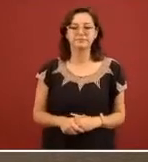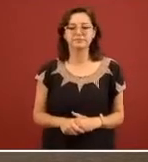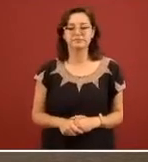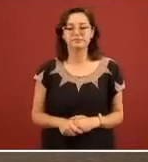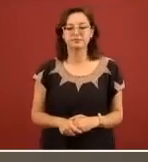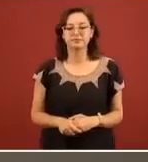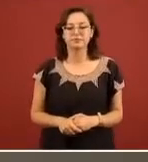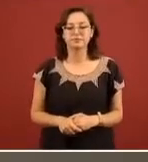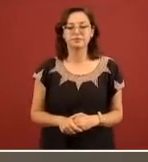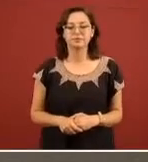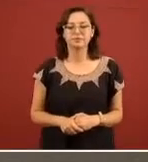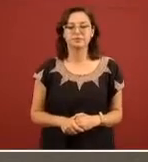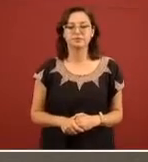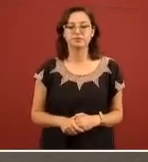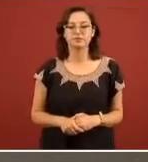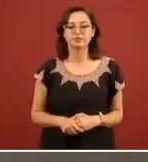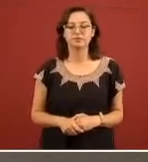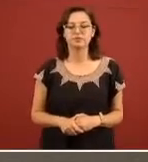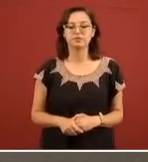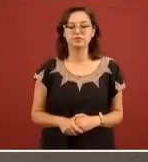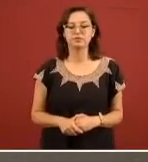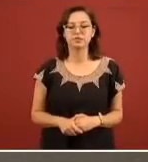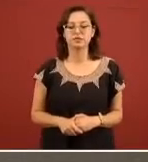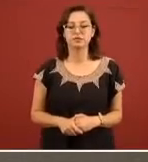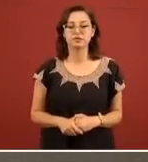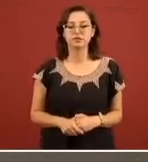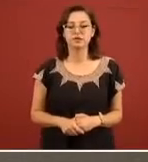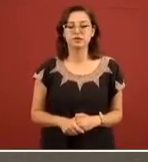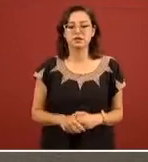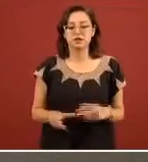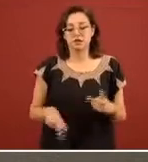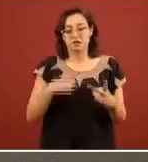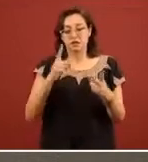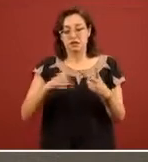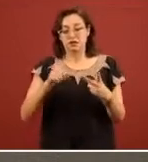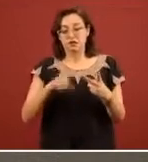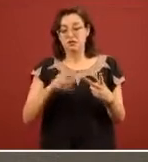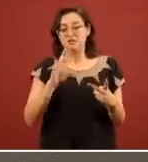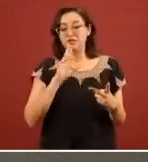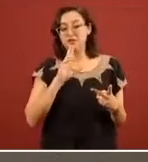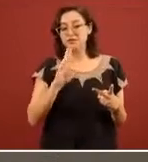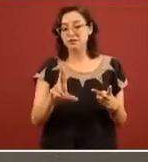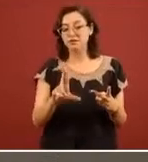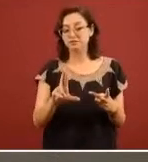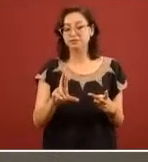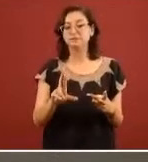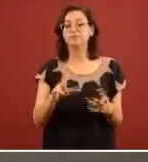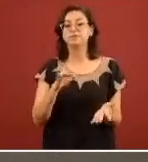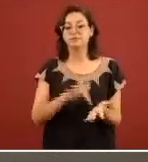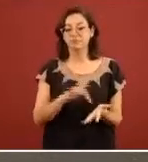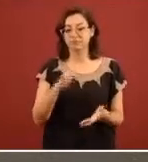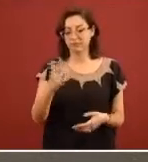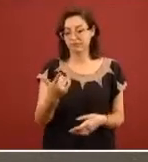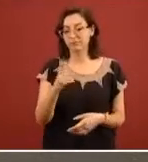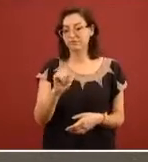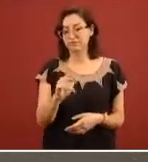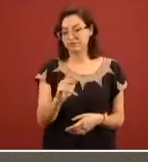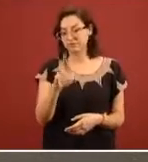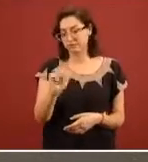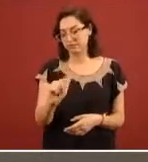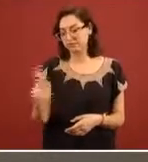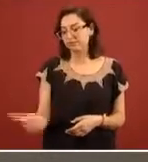Sí, gracias. Déjeme, vamos a atender este otro asunto. Y gracias también, Laura, por la